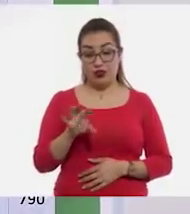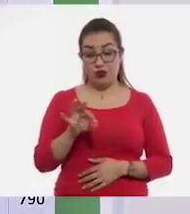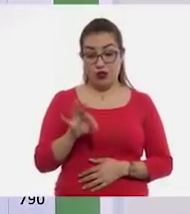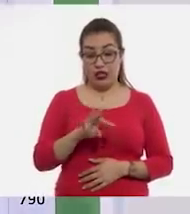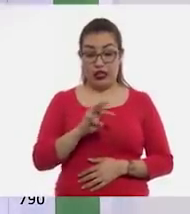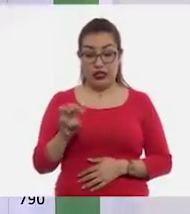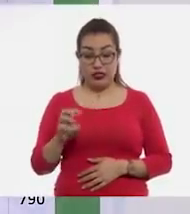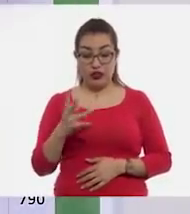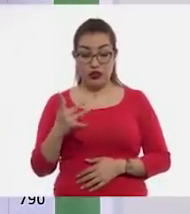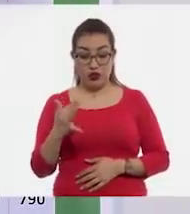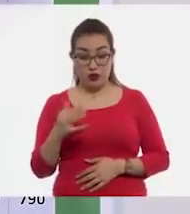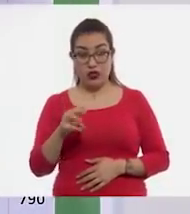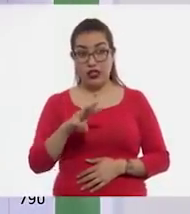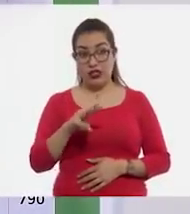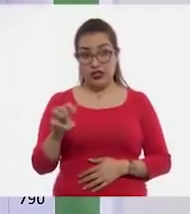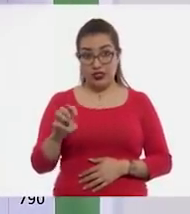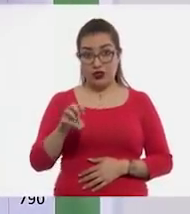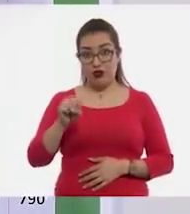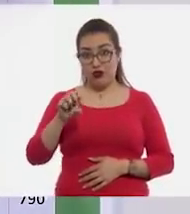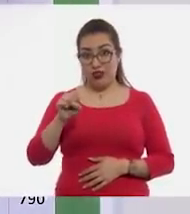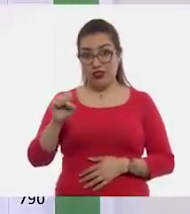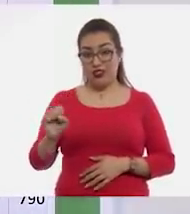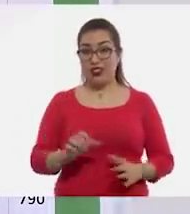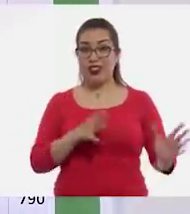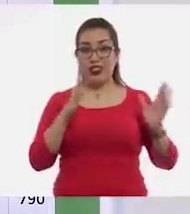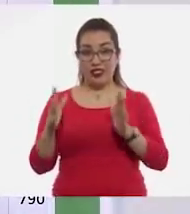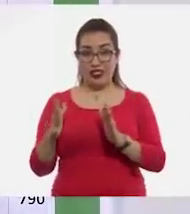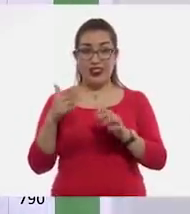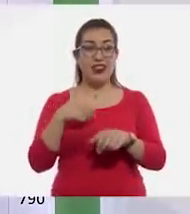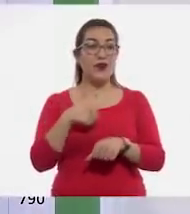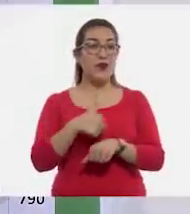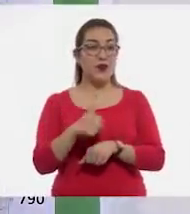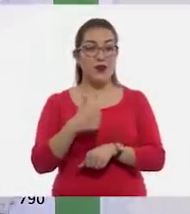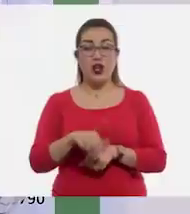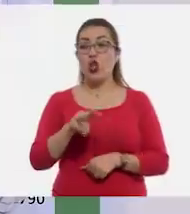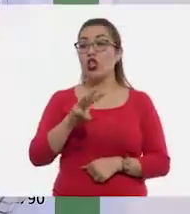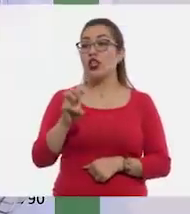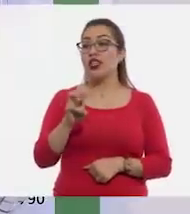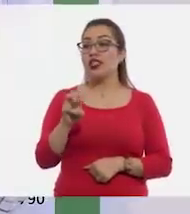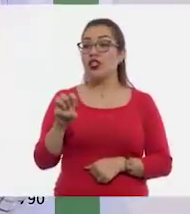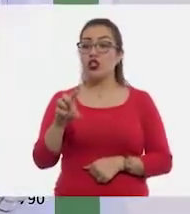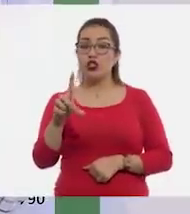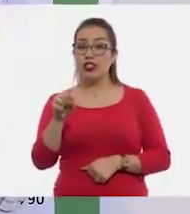...340, 350, 360... por lo tanto aquí va el... muy bien, 370...